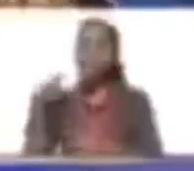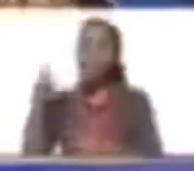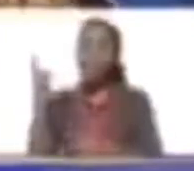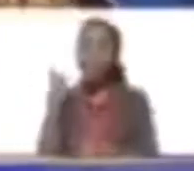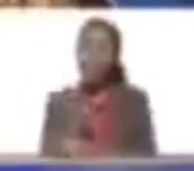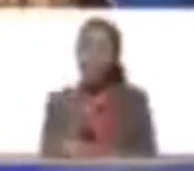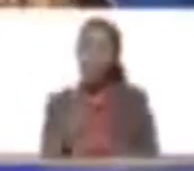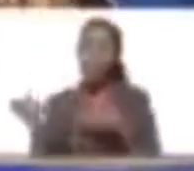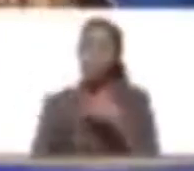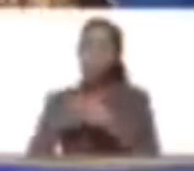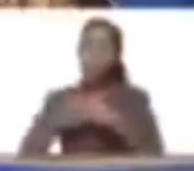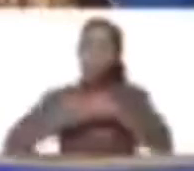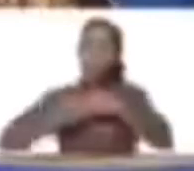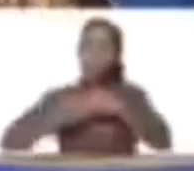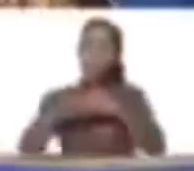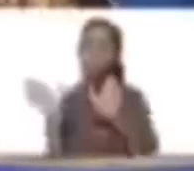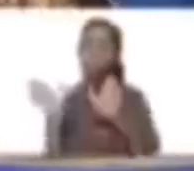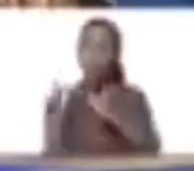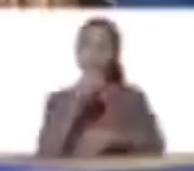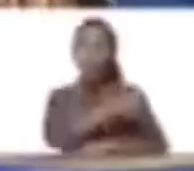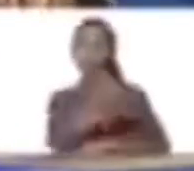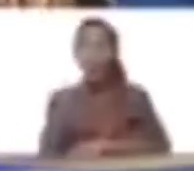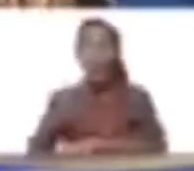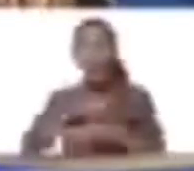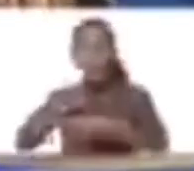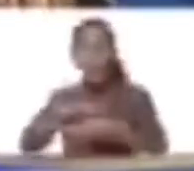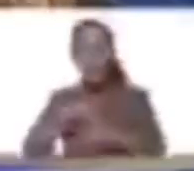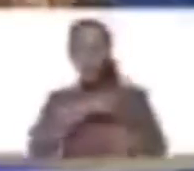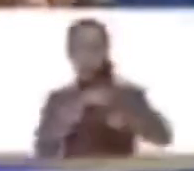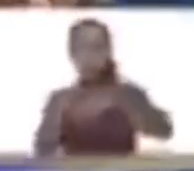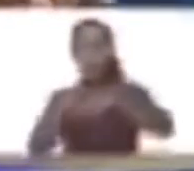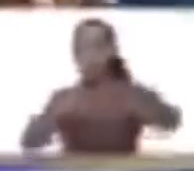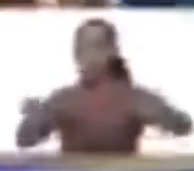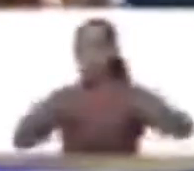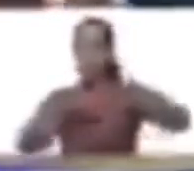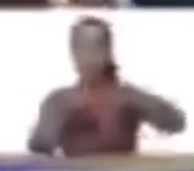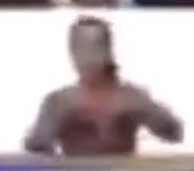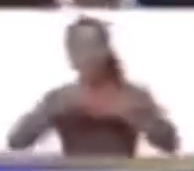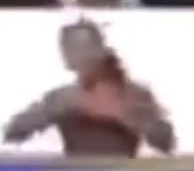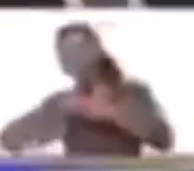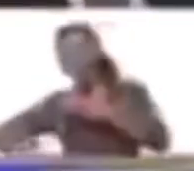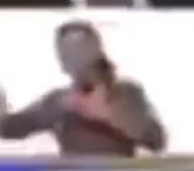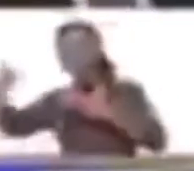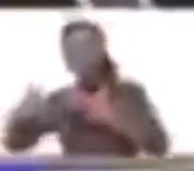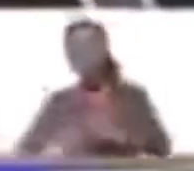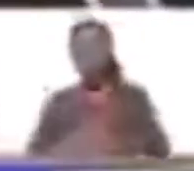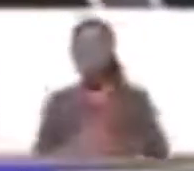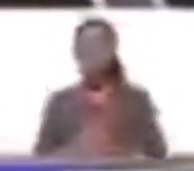puertas abiertas en cada ministerio para coordinar, para avanzar.